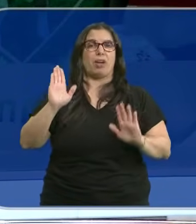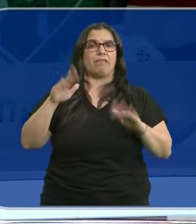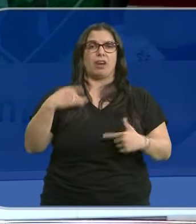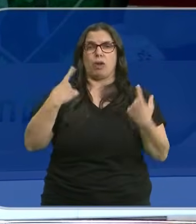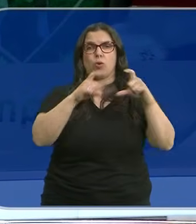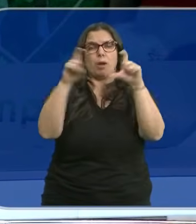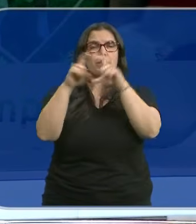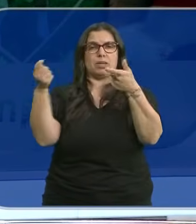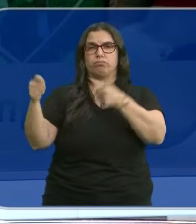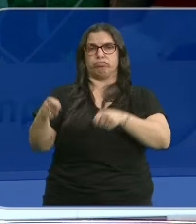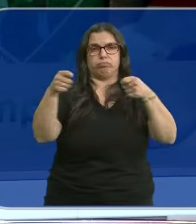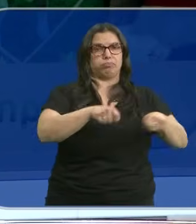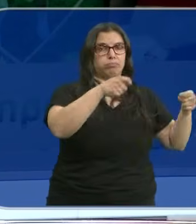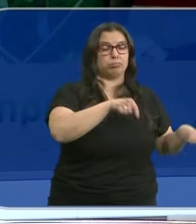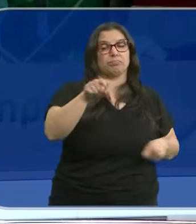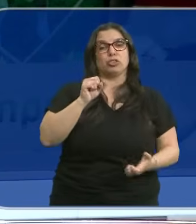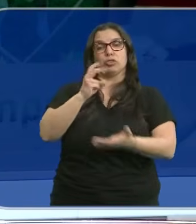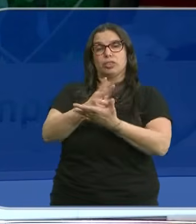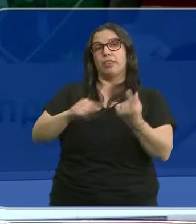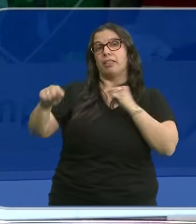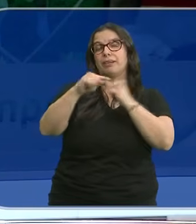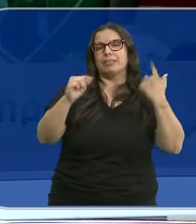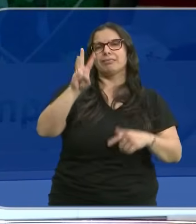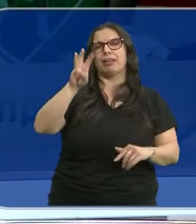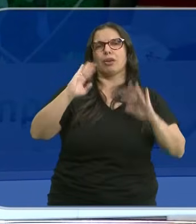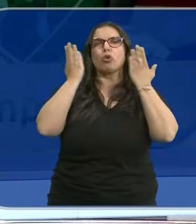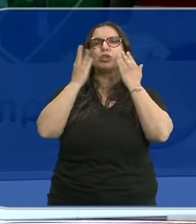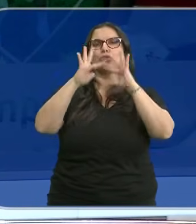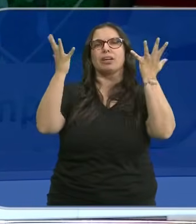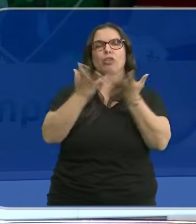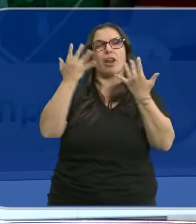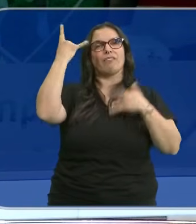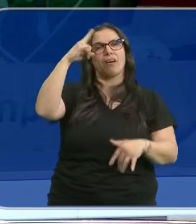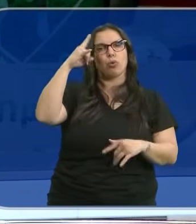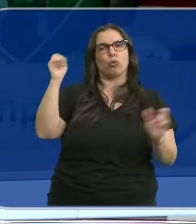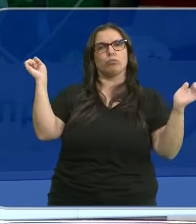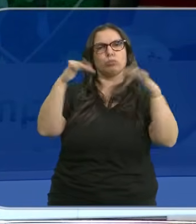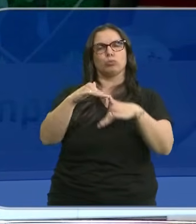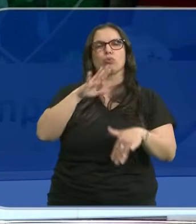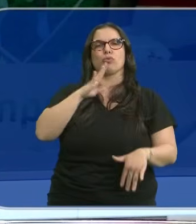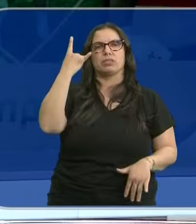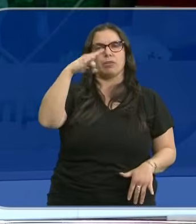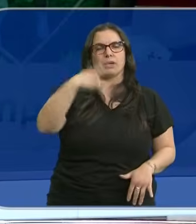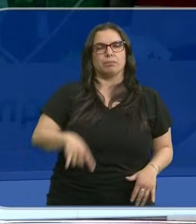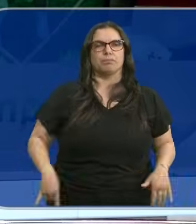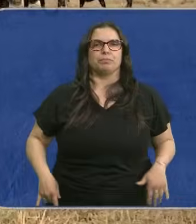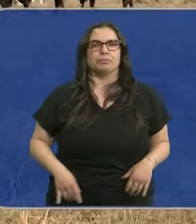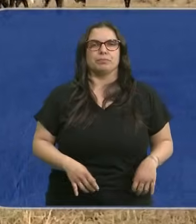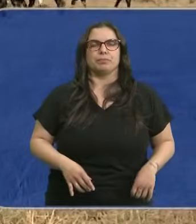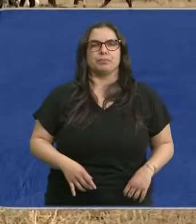muchas explotaciones. Sobre estos desafíos se debate en el tercer Congreso Internacional del Vacuno, que se celebra en Salamanca.